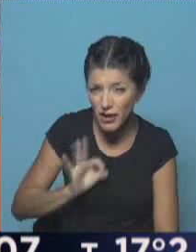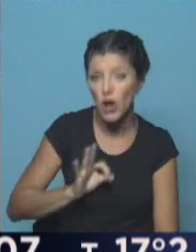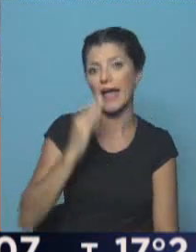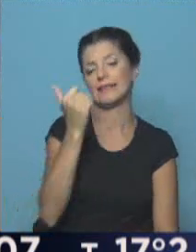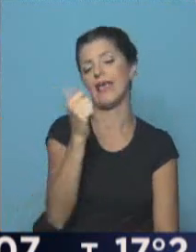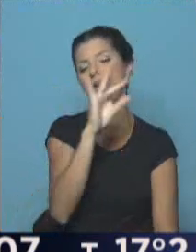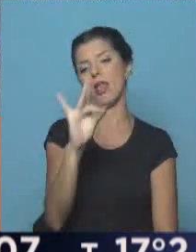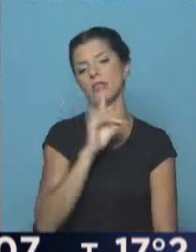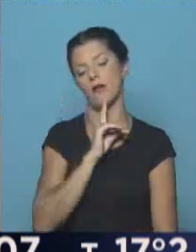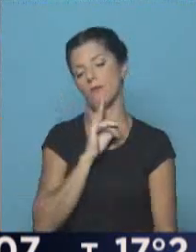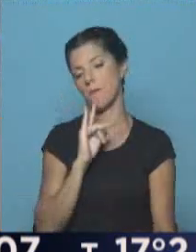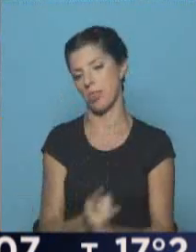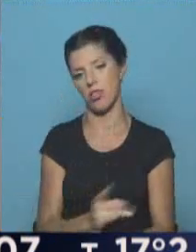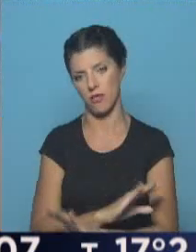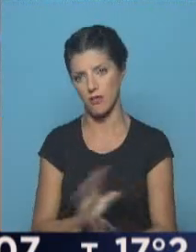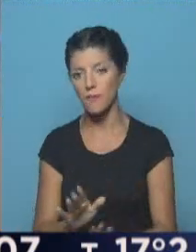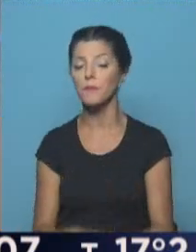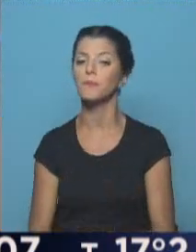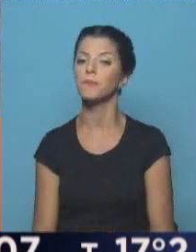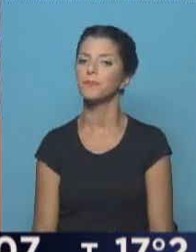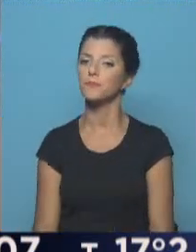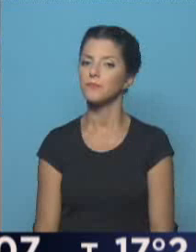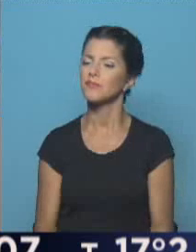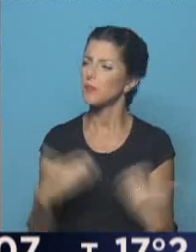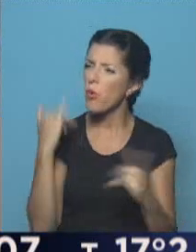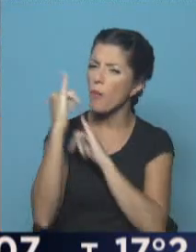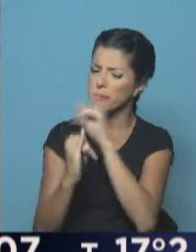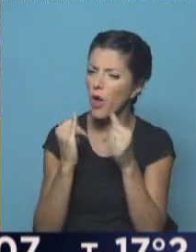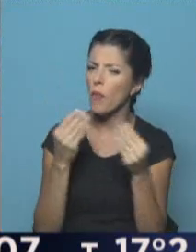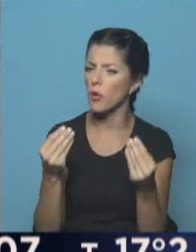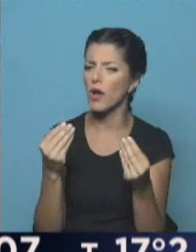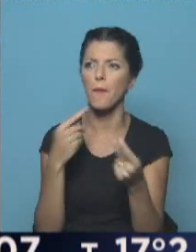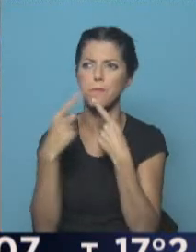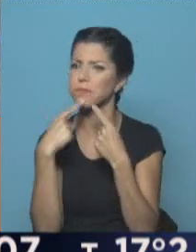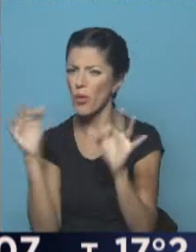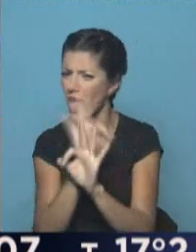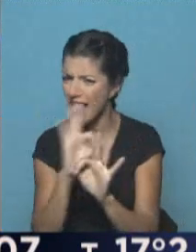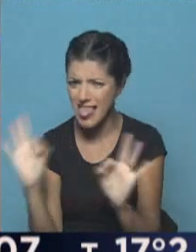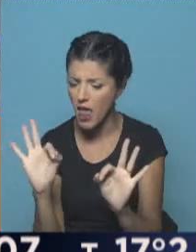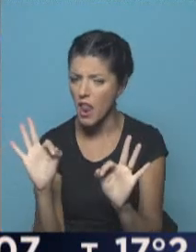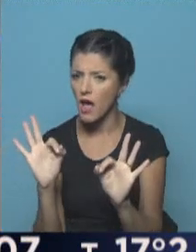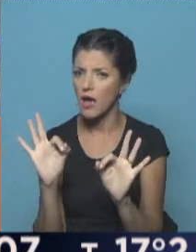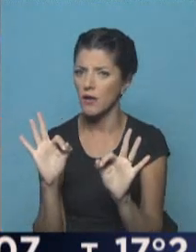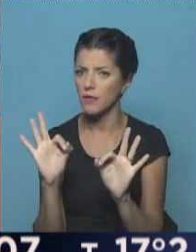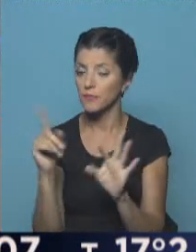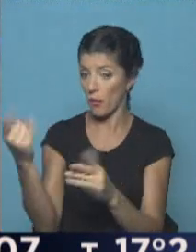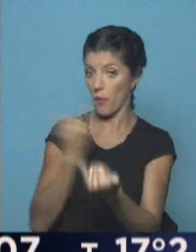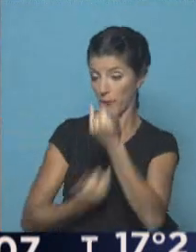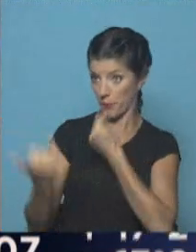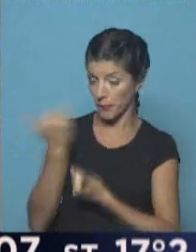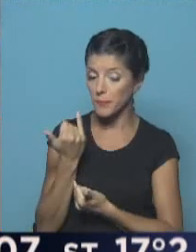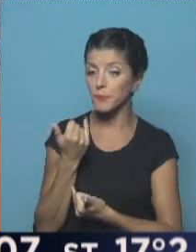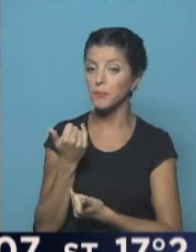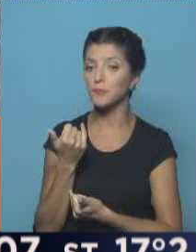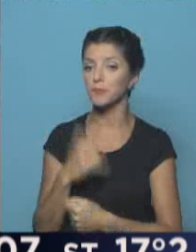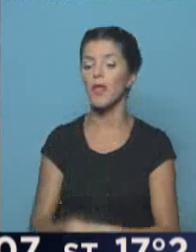seis técnicos, ¿no? ¿Se dio alguna explicación de por qué no hubo preguntas, teniendo en cuenta que, como vos decís, y esto resultó unánime, más